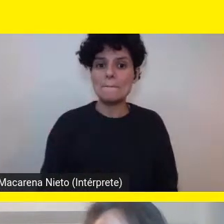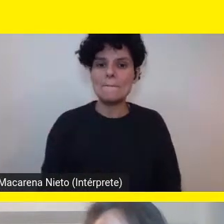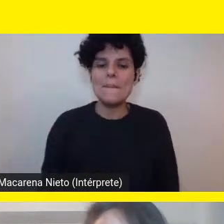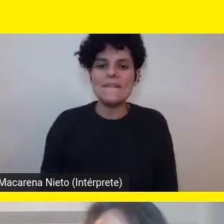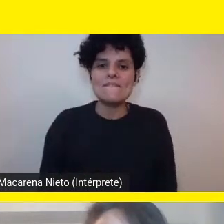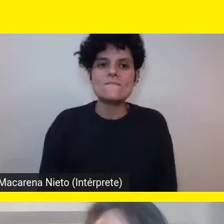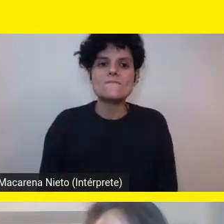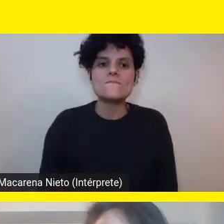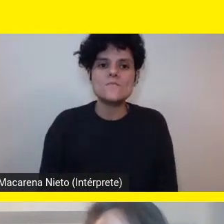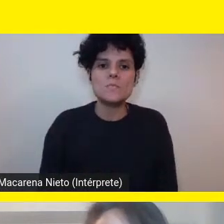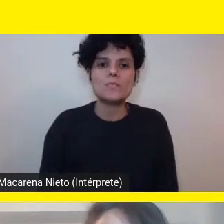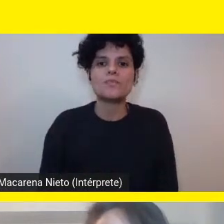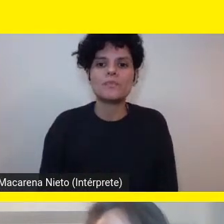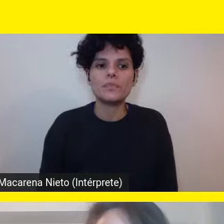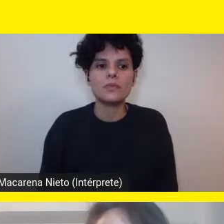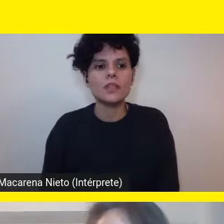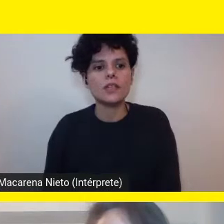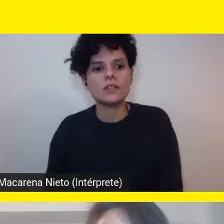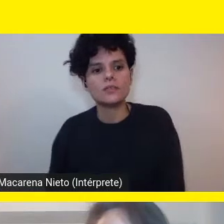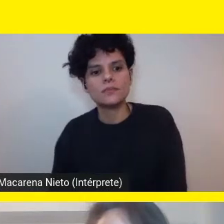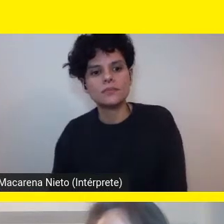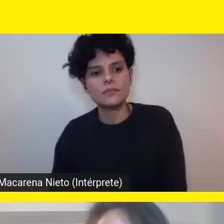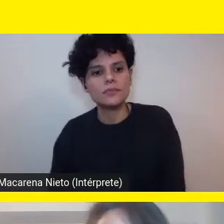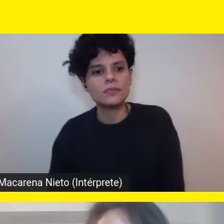Nicole. Bueno, con el tema